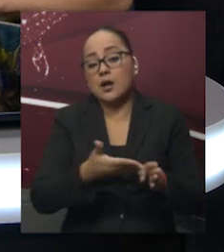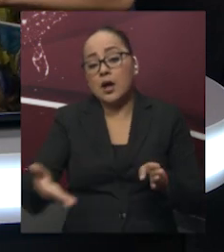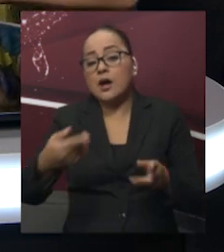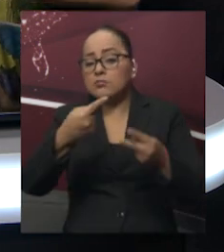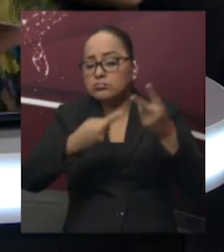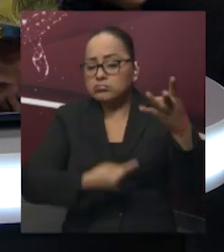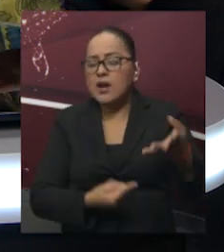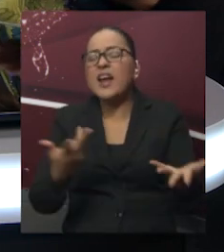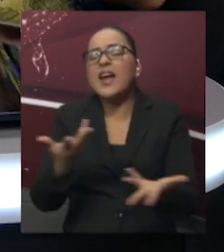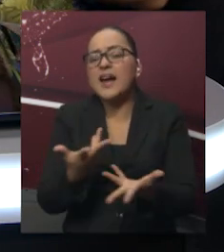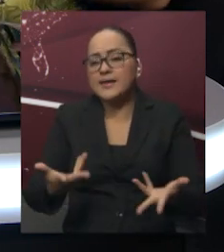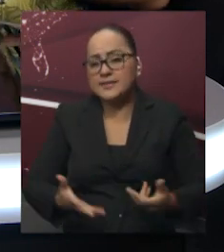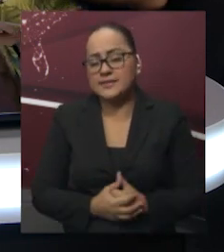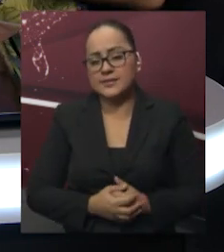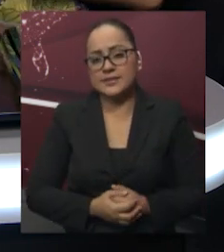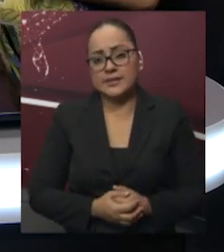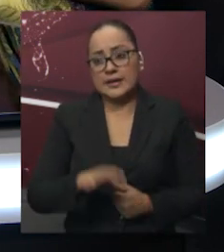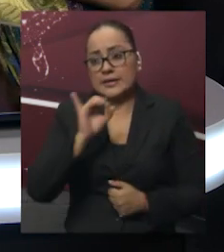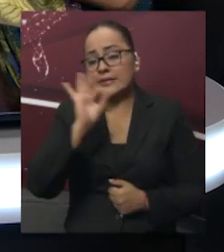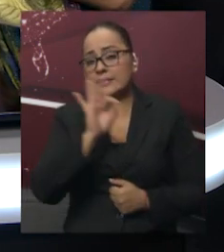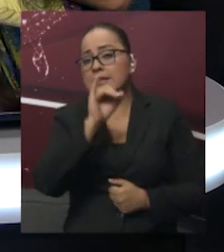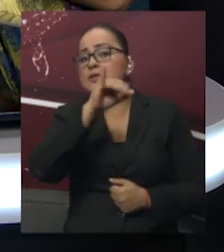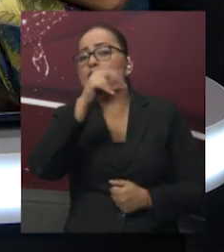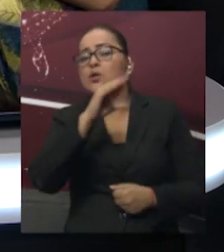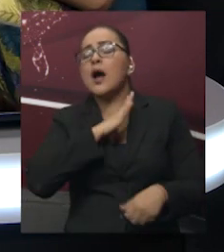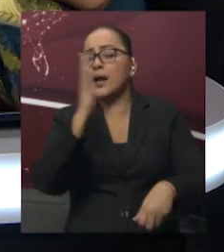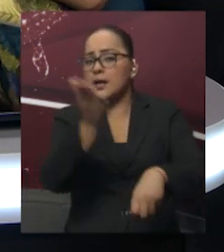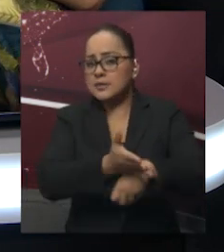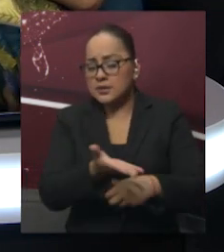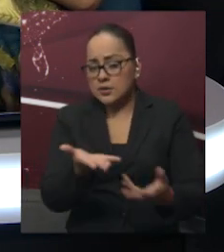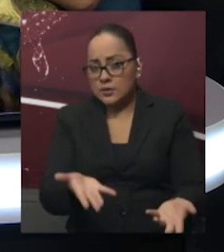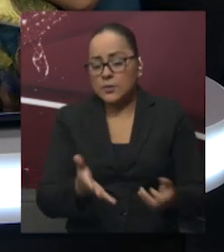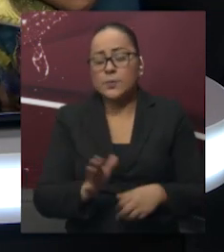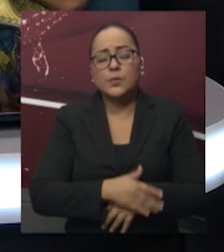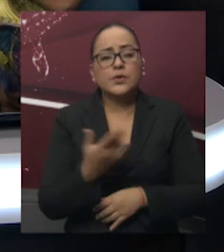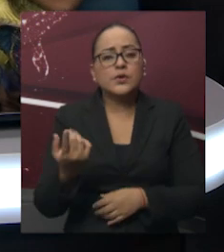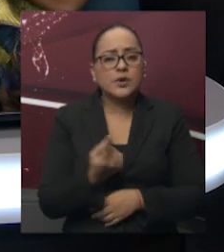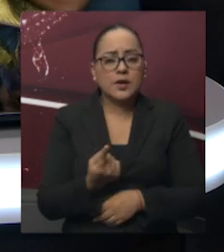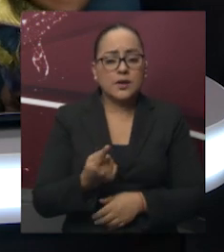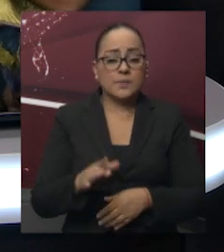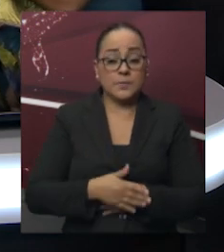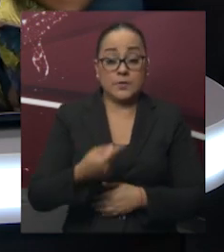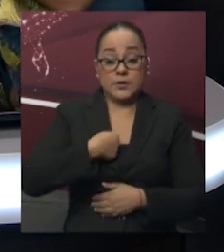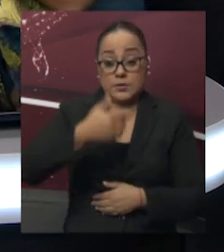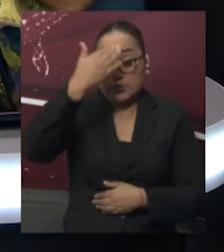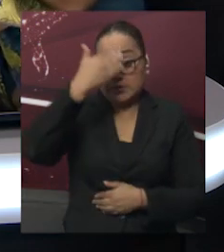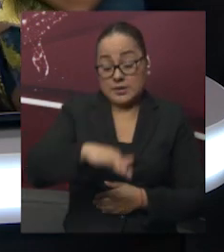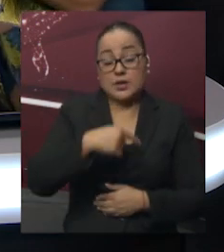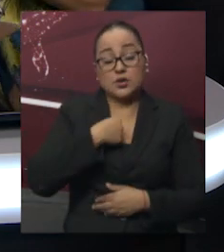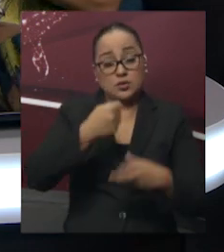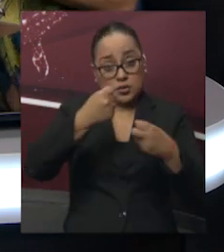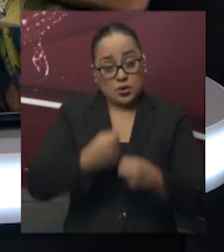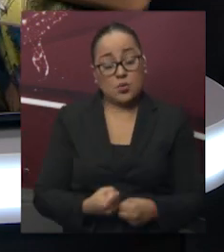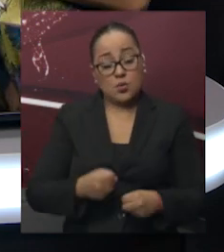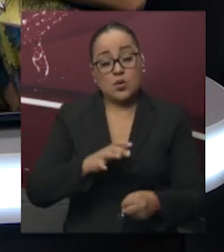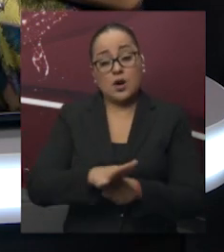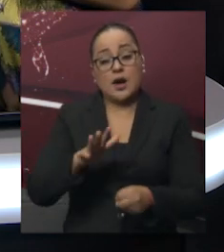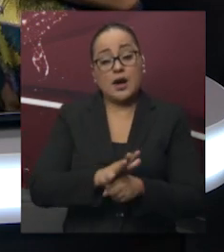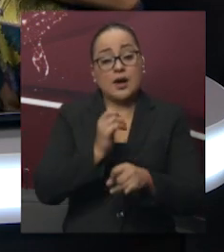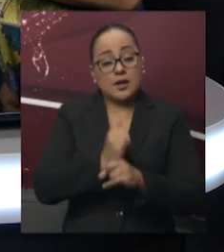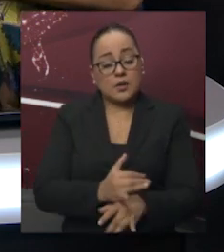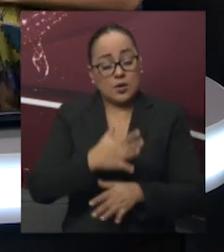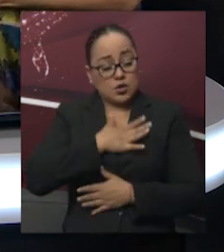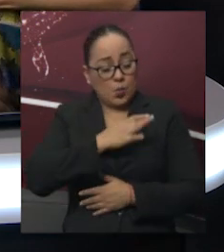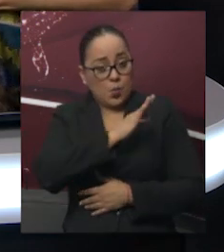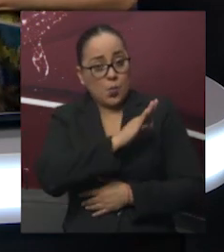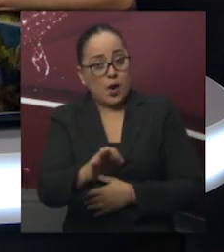que se le sigue. Es decir, si hubo o no consecuencias. ¿Por qué? Porque estoy convencida de que la información es poder